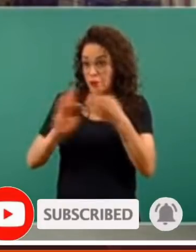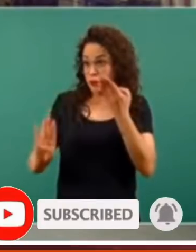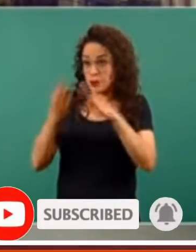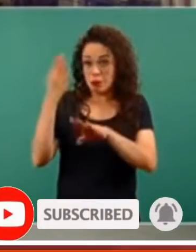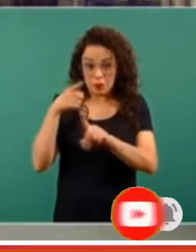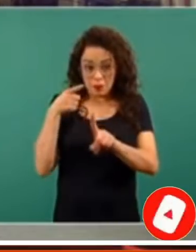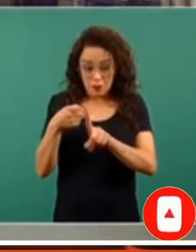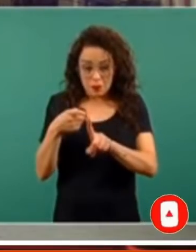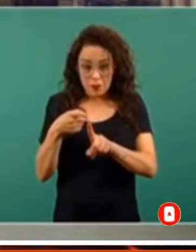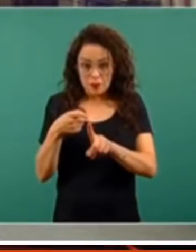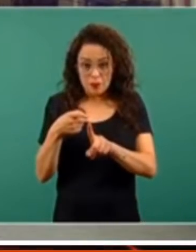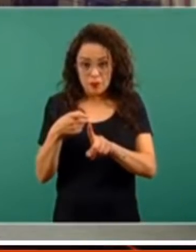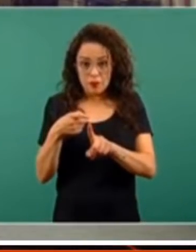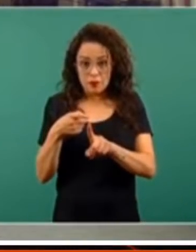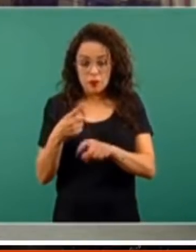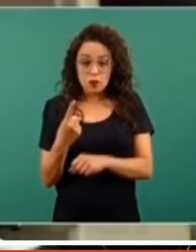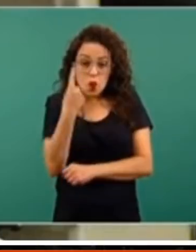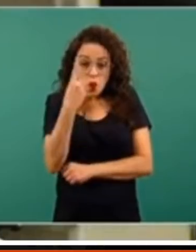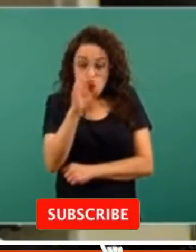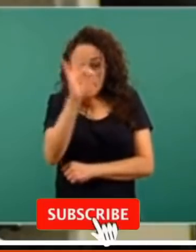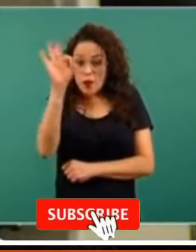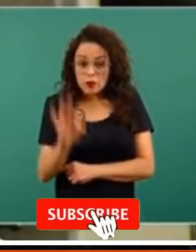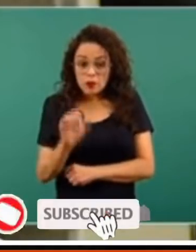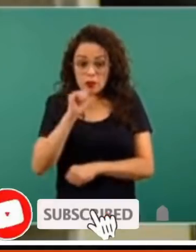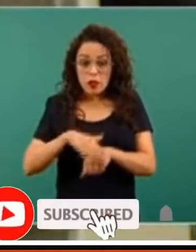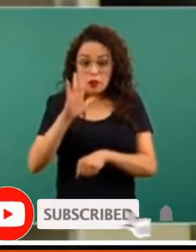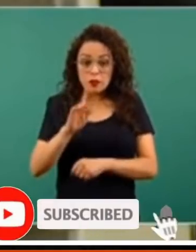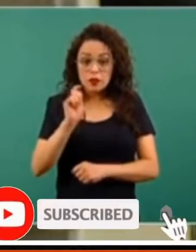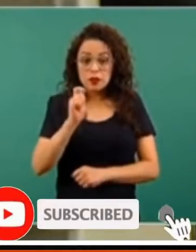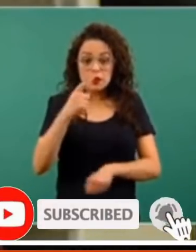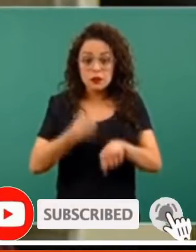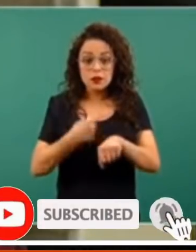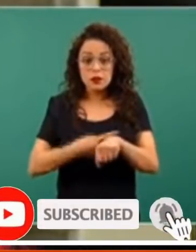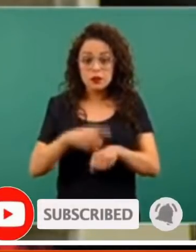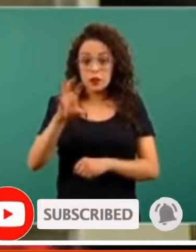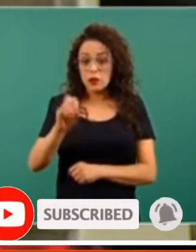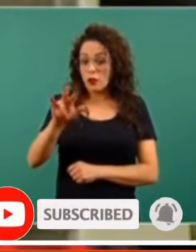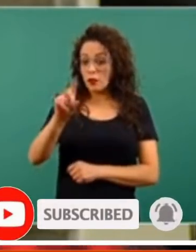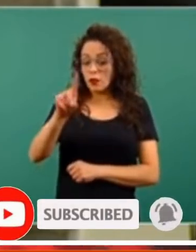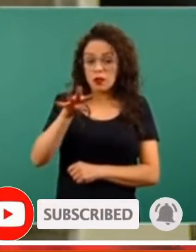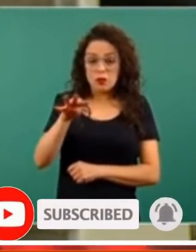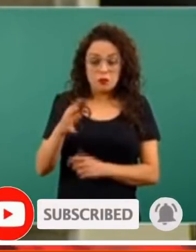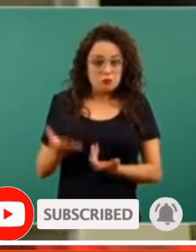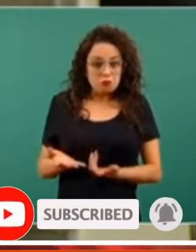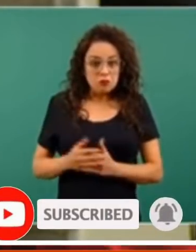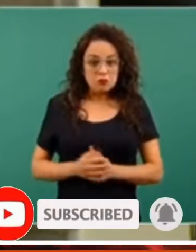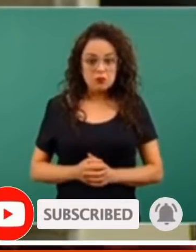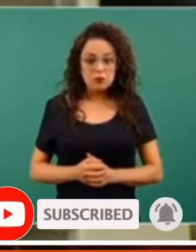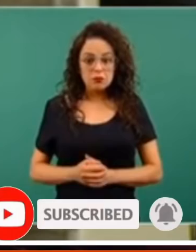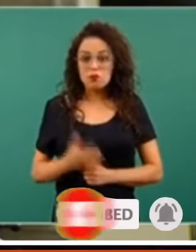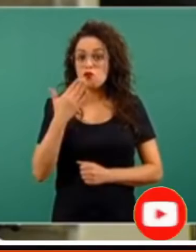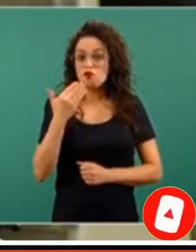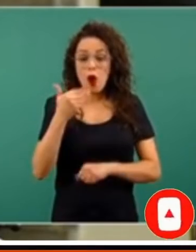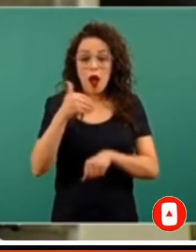ellas solo el 1% se ha contaminado de COVID-19 sin tener la cifra